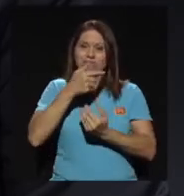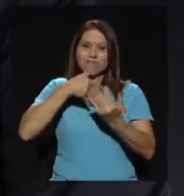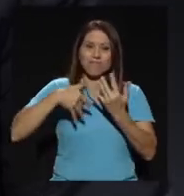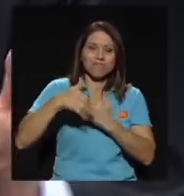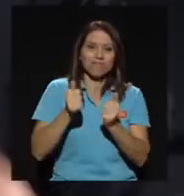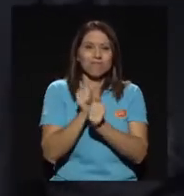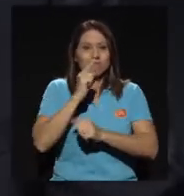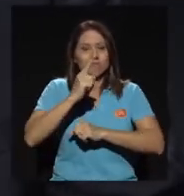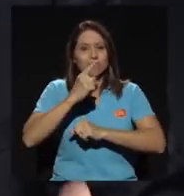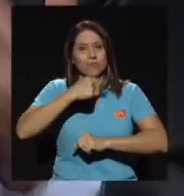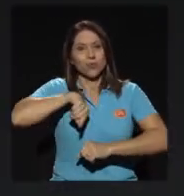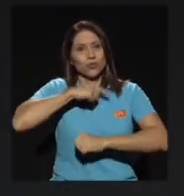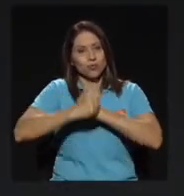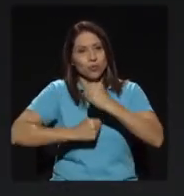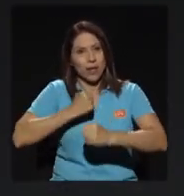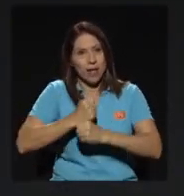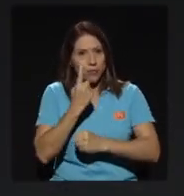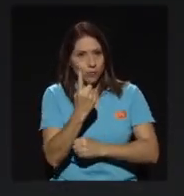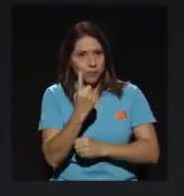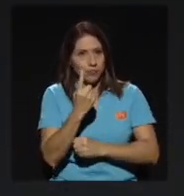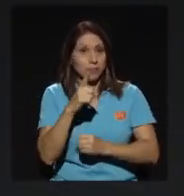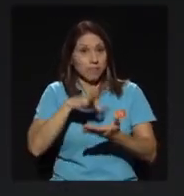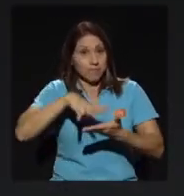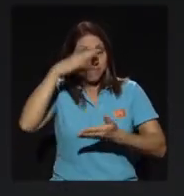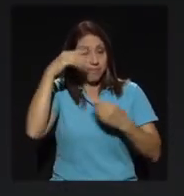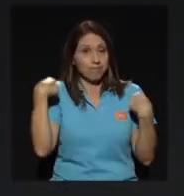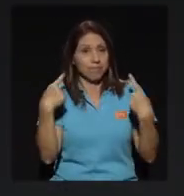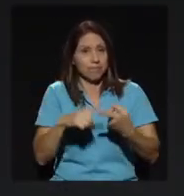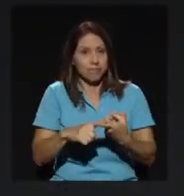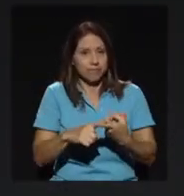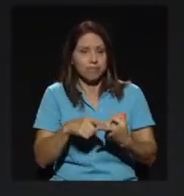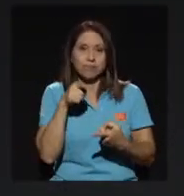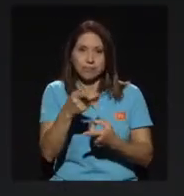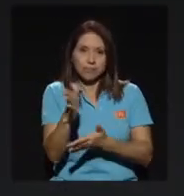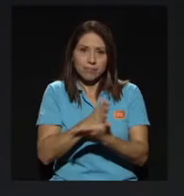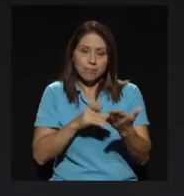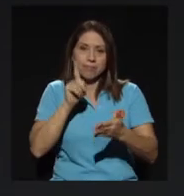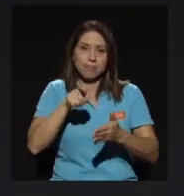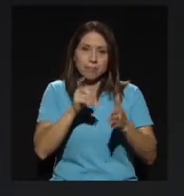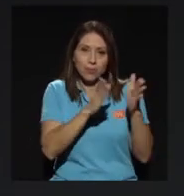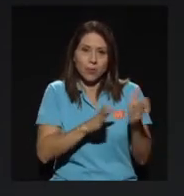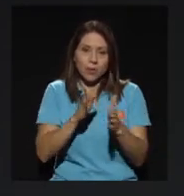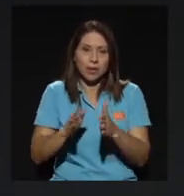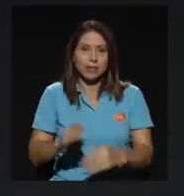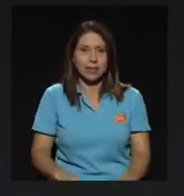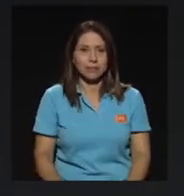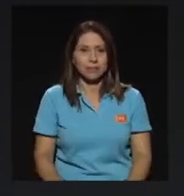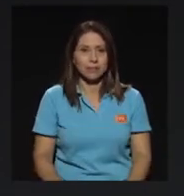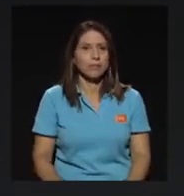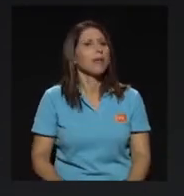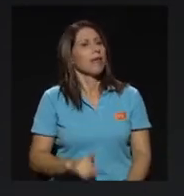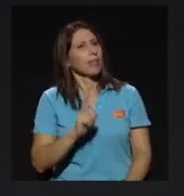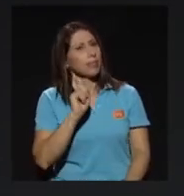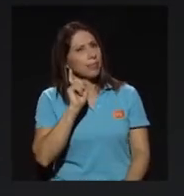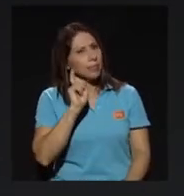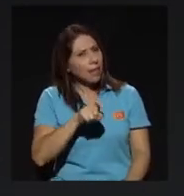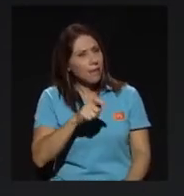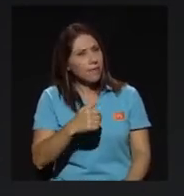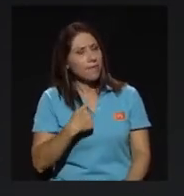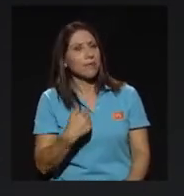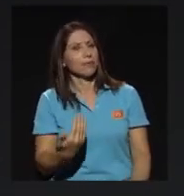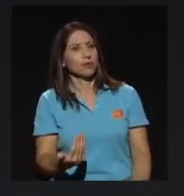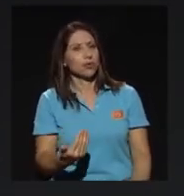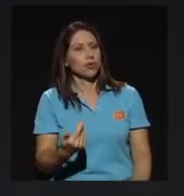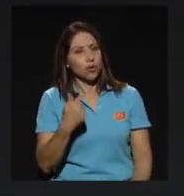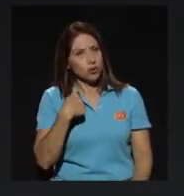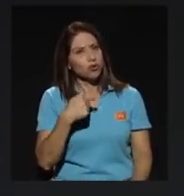menos un año y que aprendan español eso es algo que tenemos que organizarlo y tenemos yo creo que le